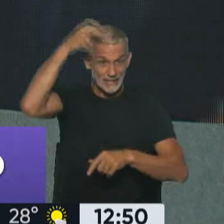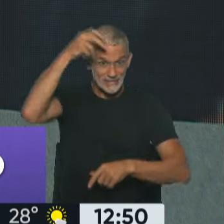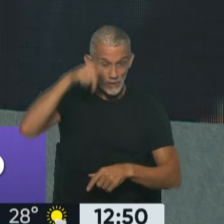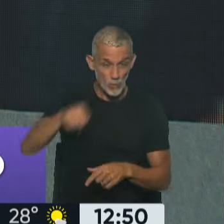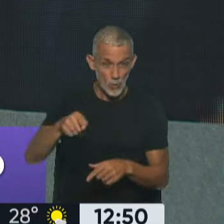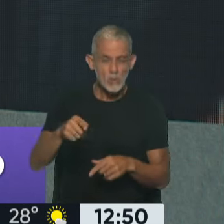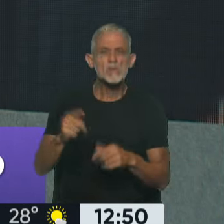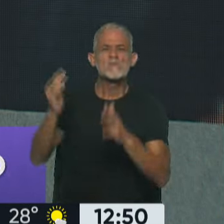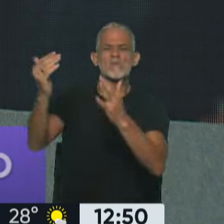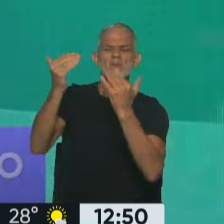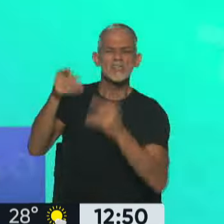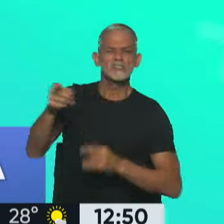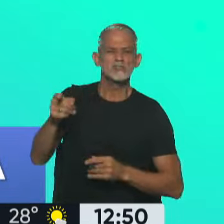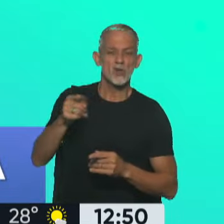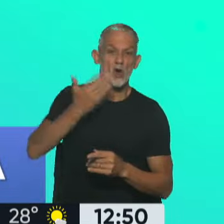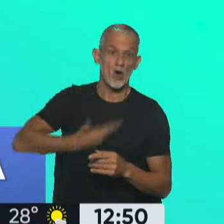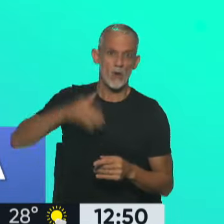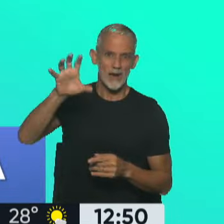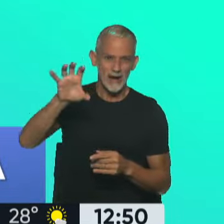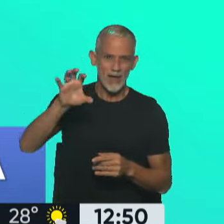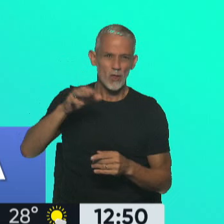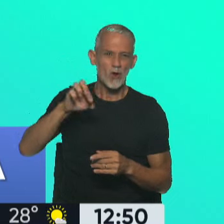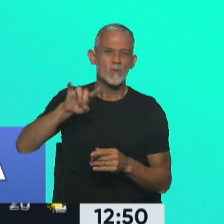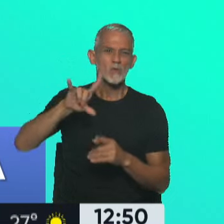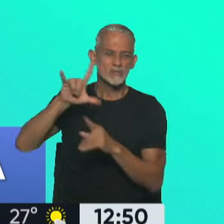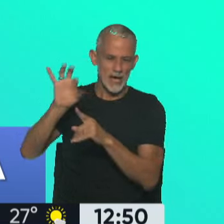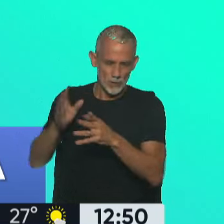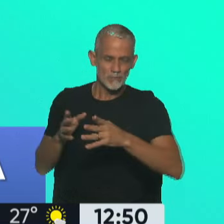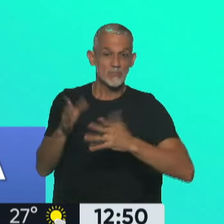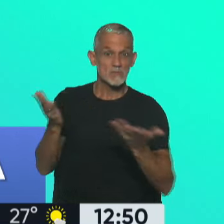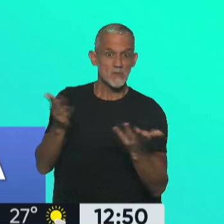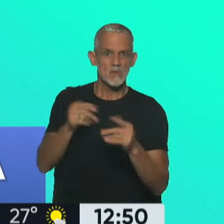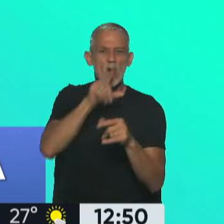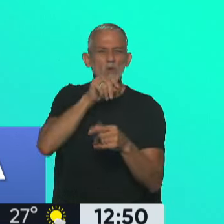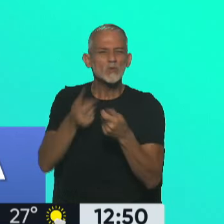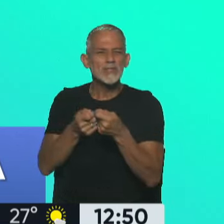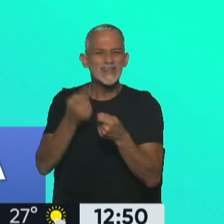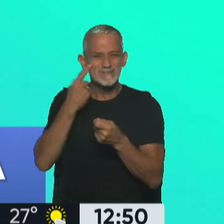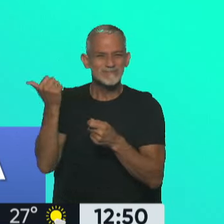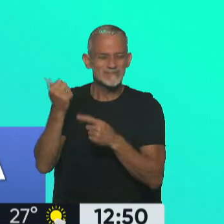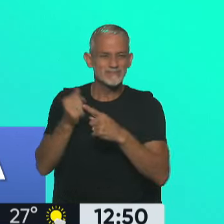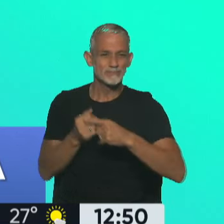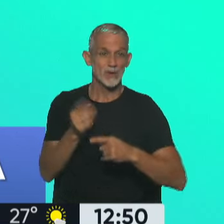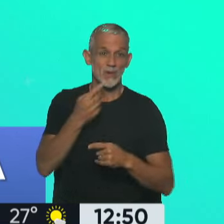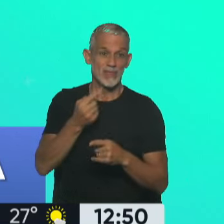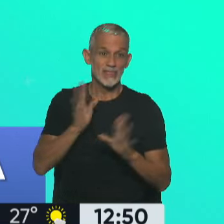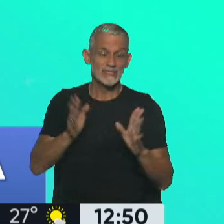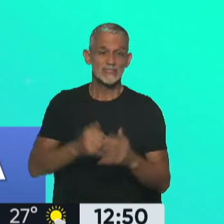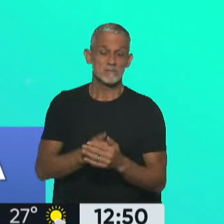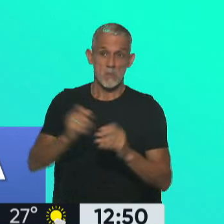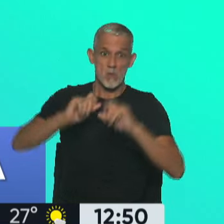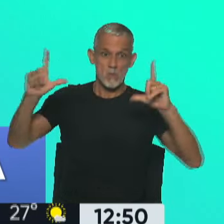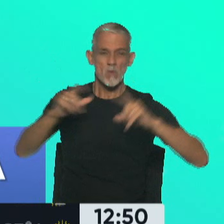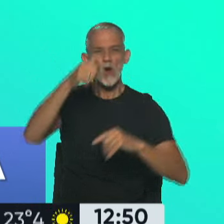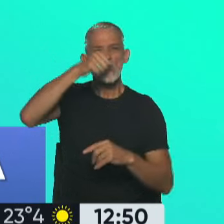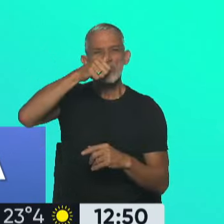Bullrich, felicitó al gobernador de la provincia de Santa Fe, Florencia. Allí está el tuit. Por supuesto, ahí vemos el tuit en pantalla.